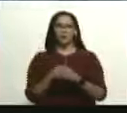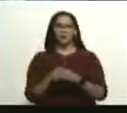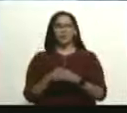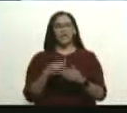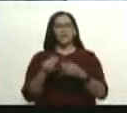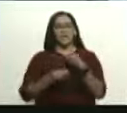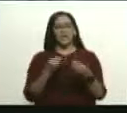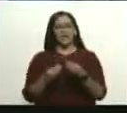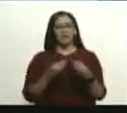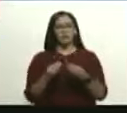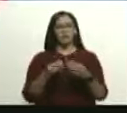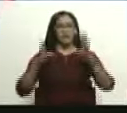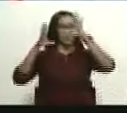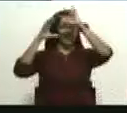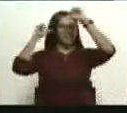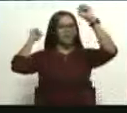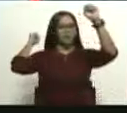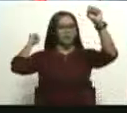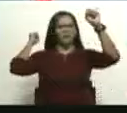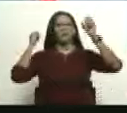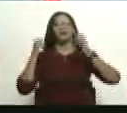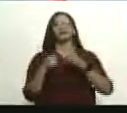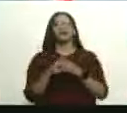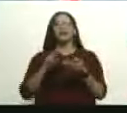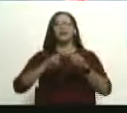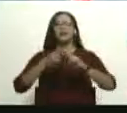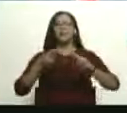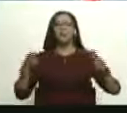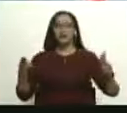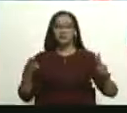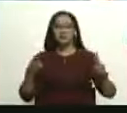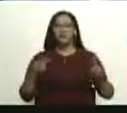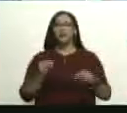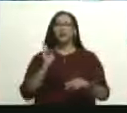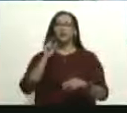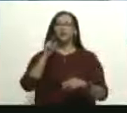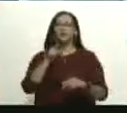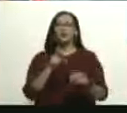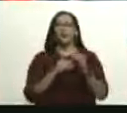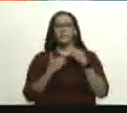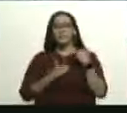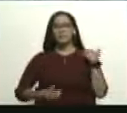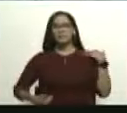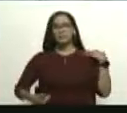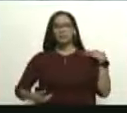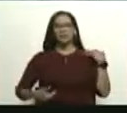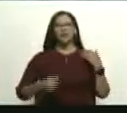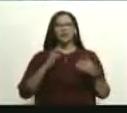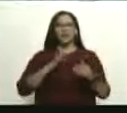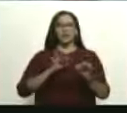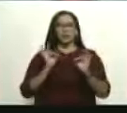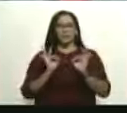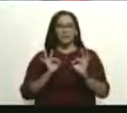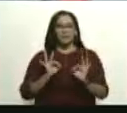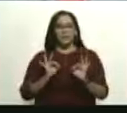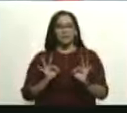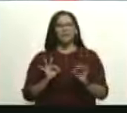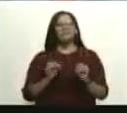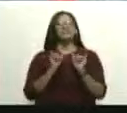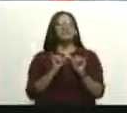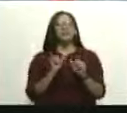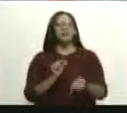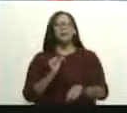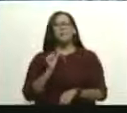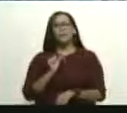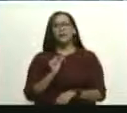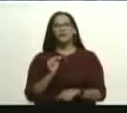característico de la diplomacia de paz que usted preside, y estamos precisamente en este mismo momento